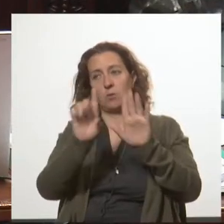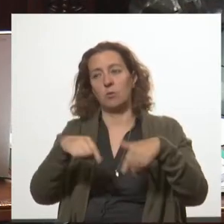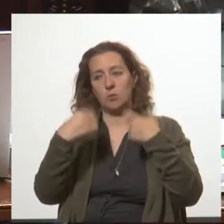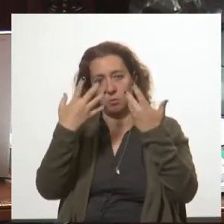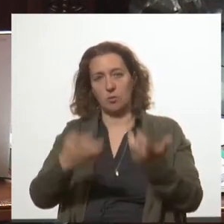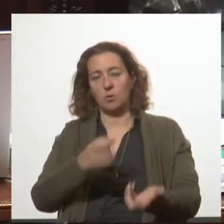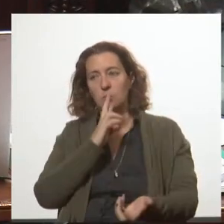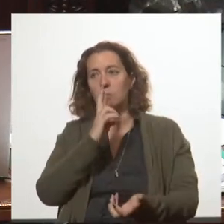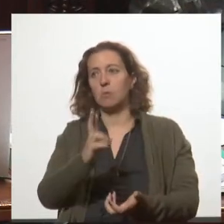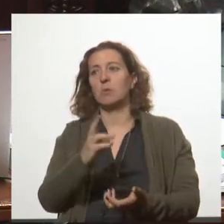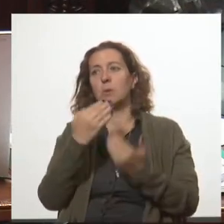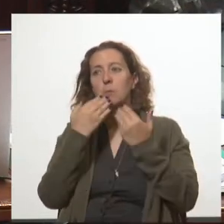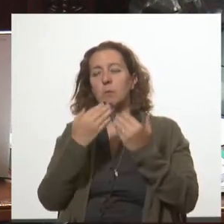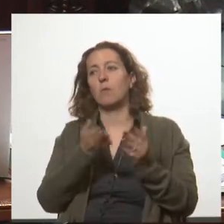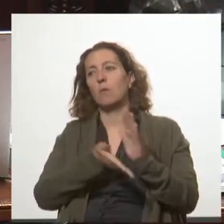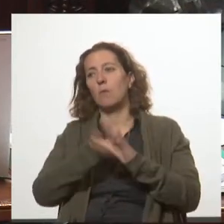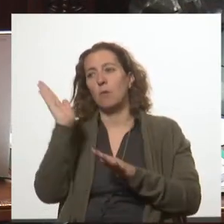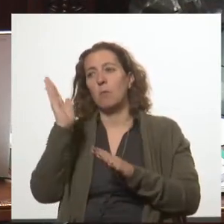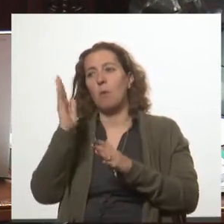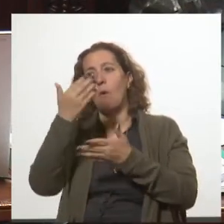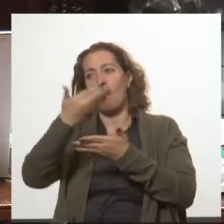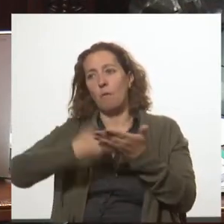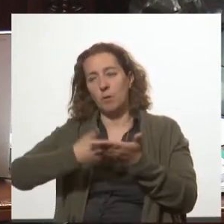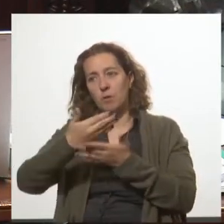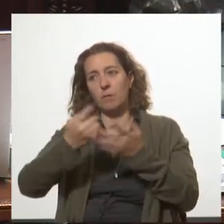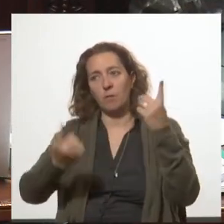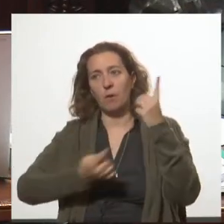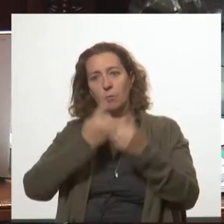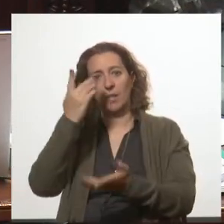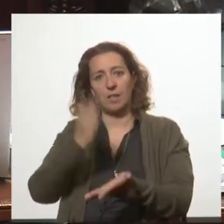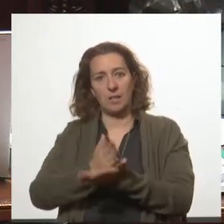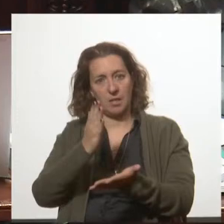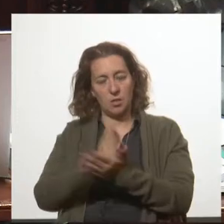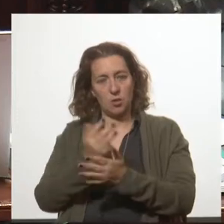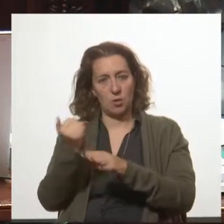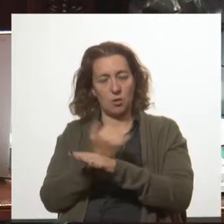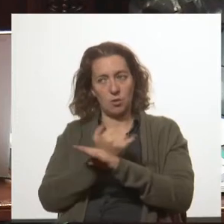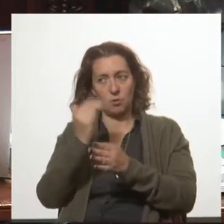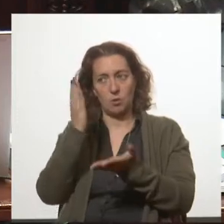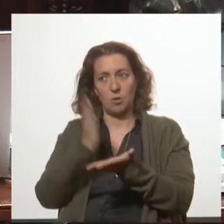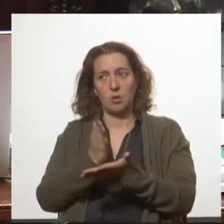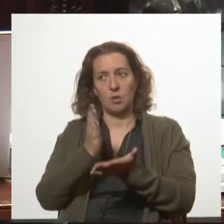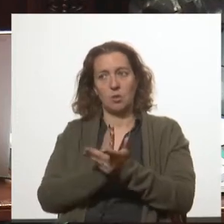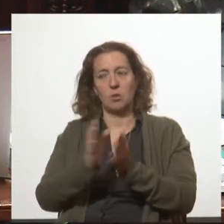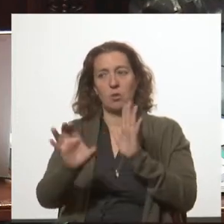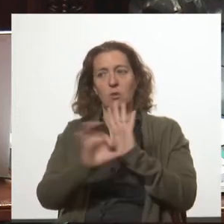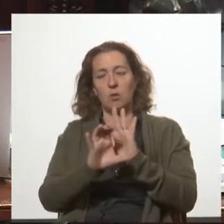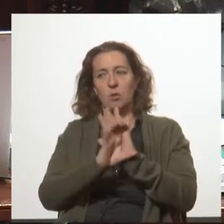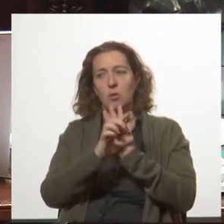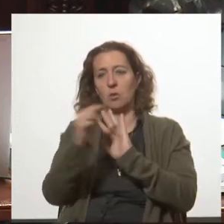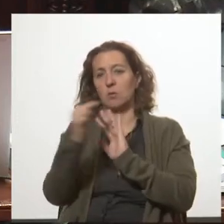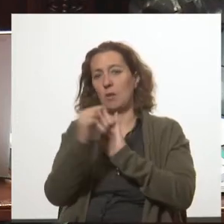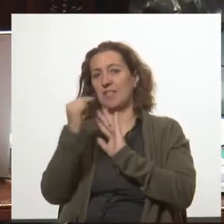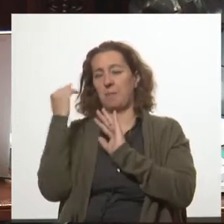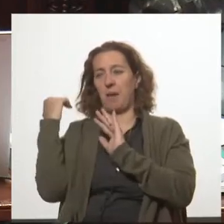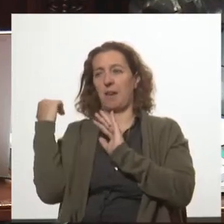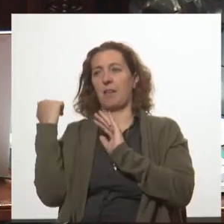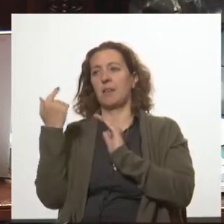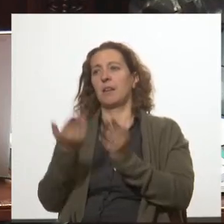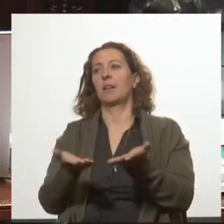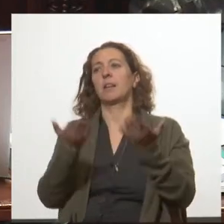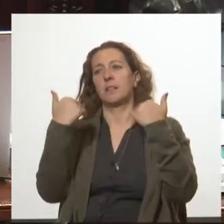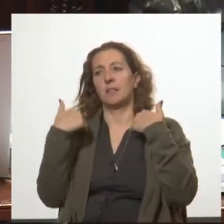contestar esta pregunta y nos dirigimos por oficio a la facultad de derecho al instituto de derecho constitucional de hace algunas semanas y